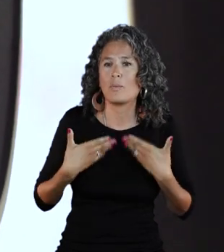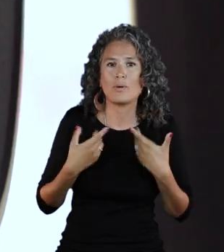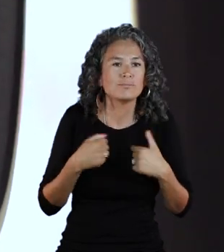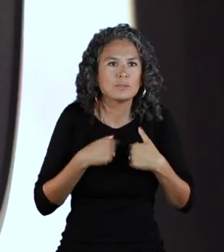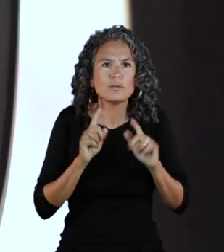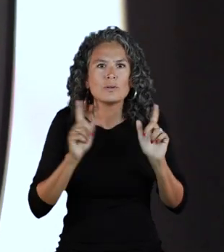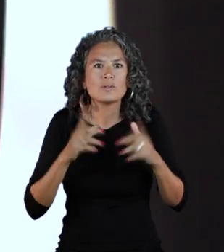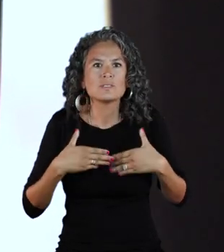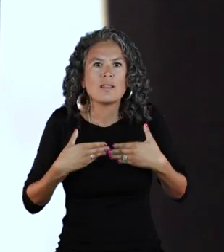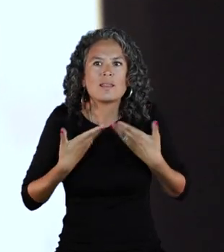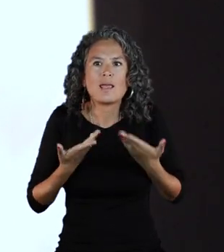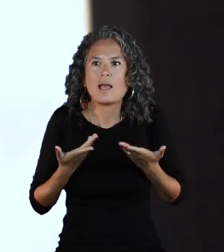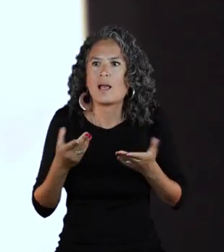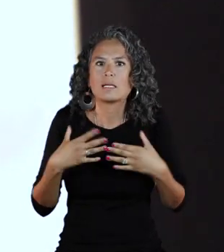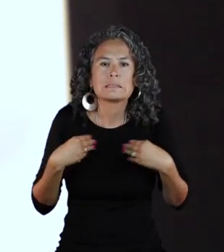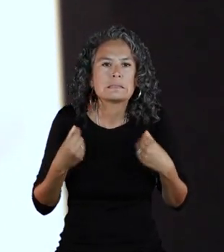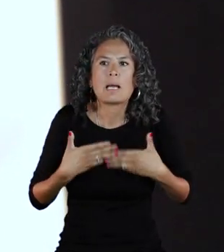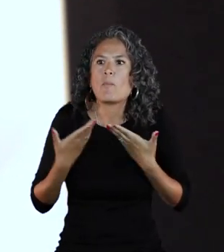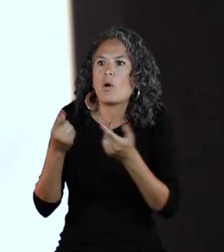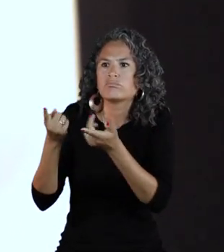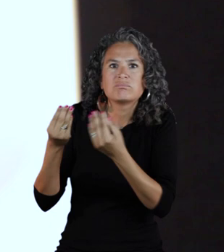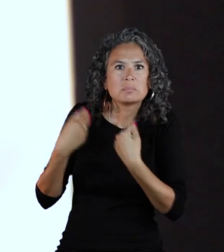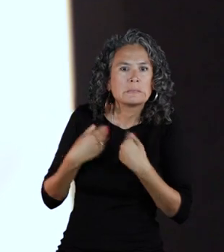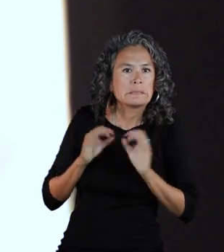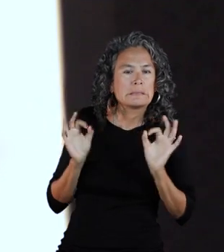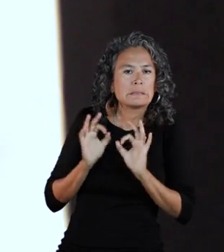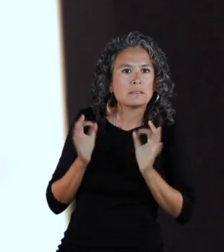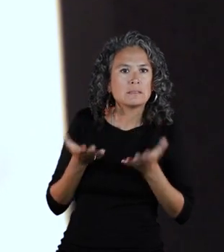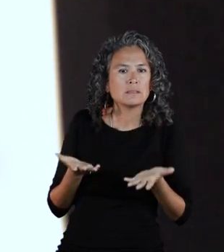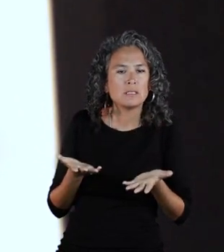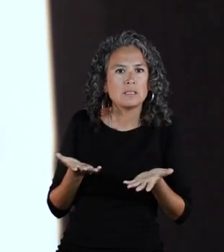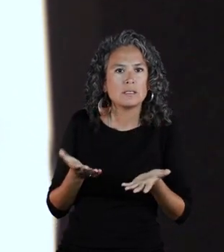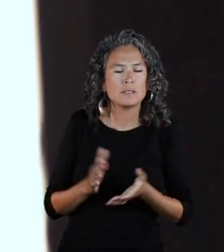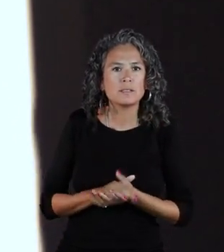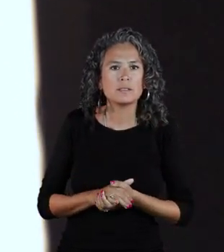Si no hay amor, porque yo no sentía, no me sentía amada.